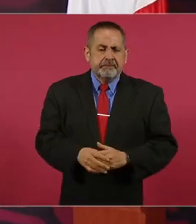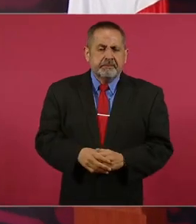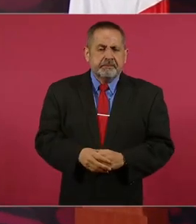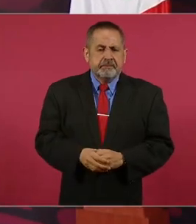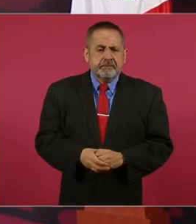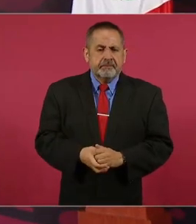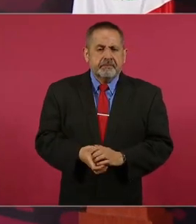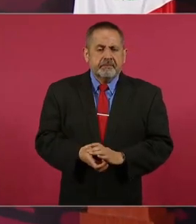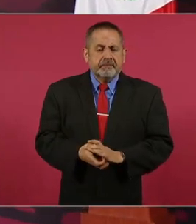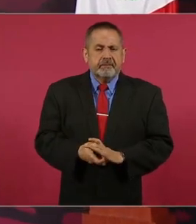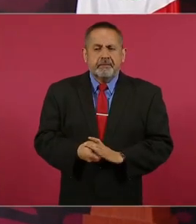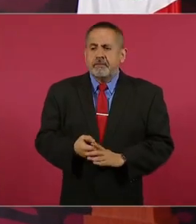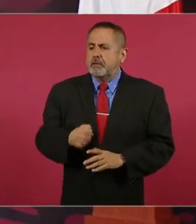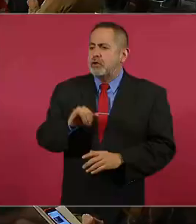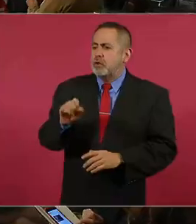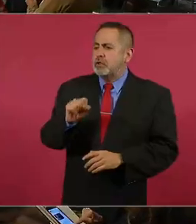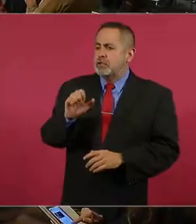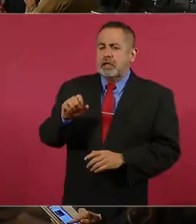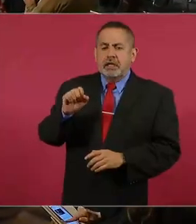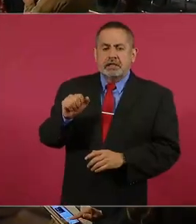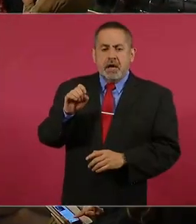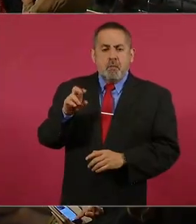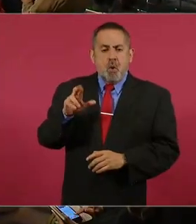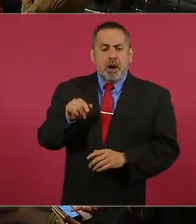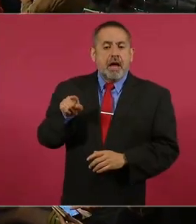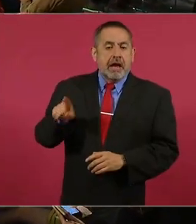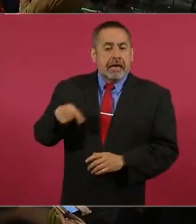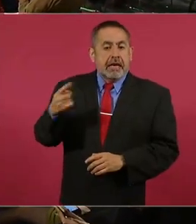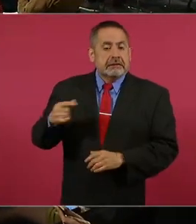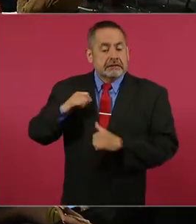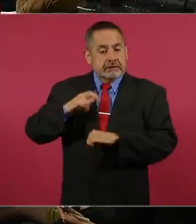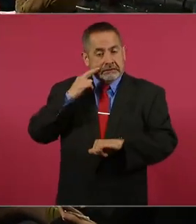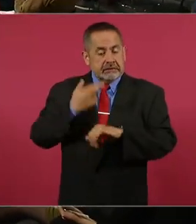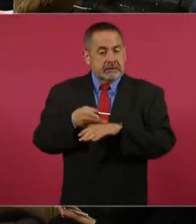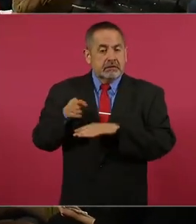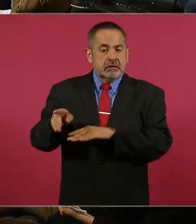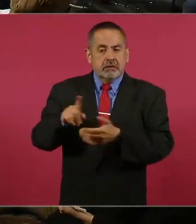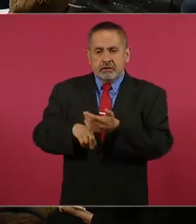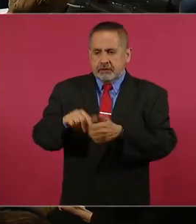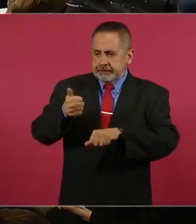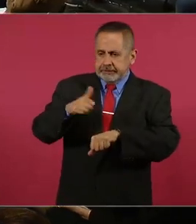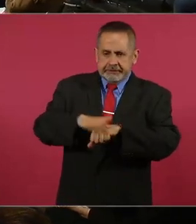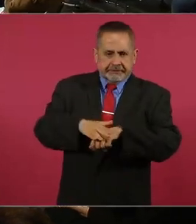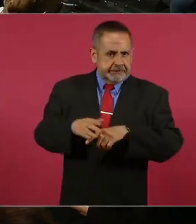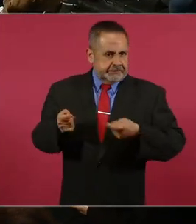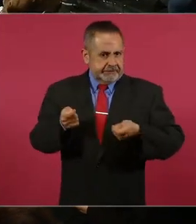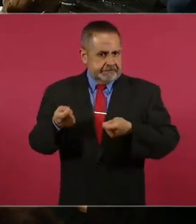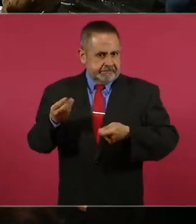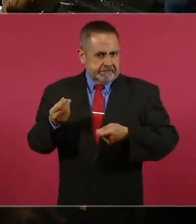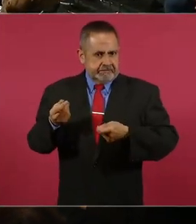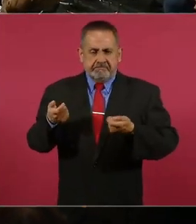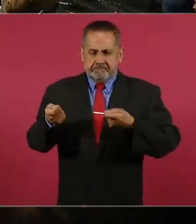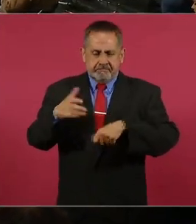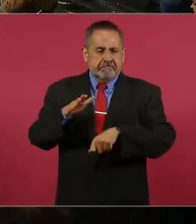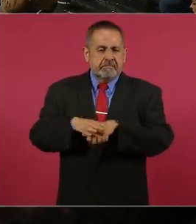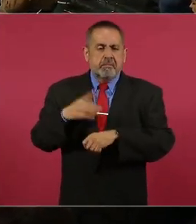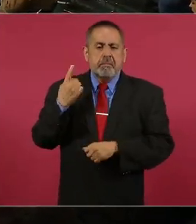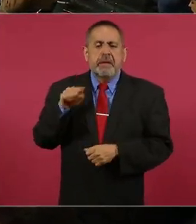José Antonio Zamora es el encargado de la administración para